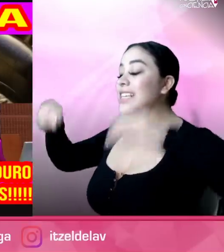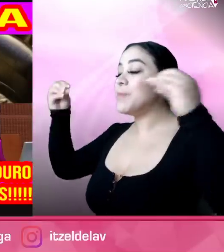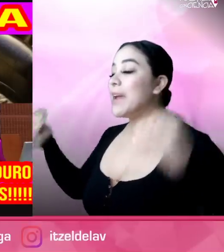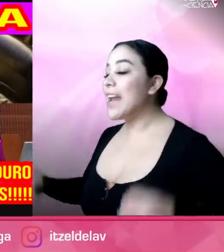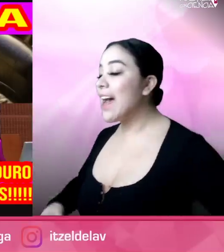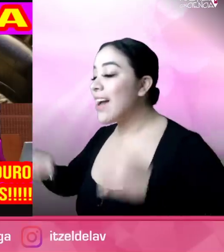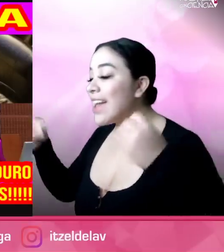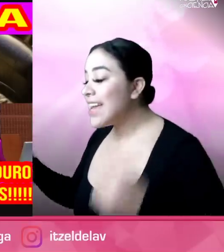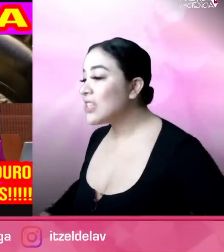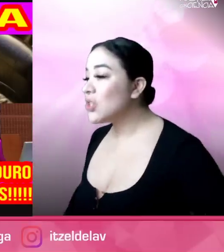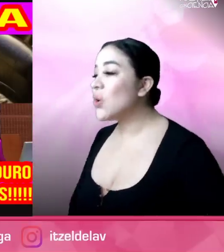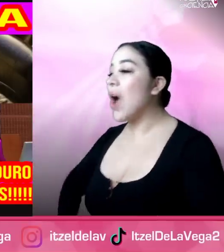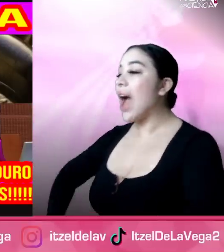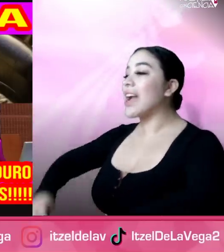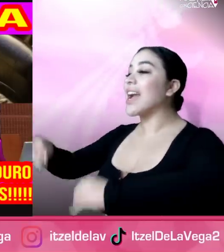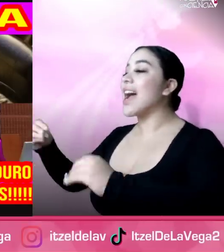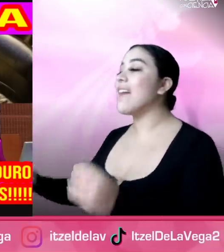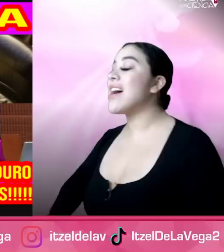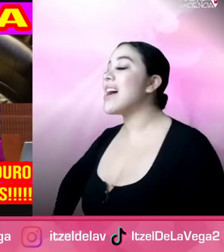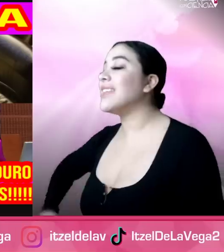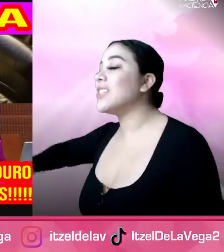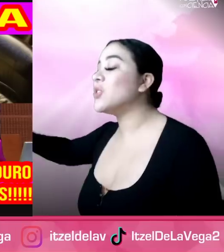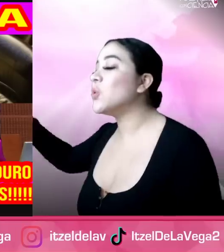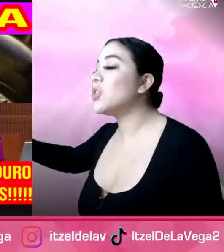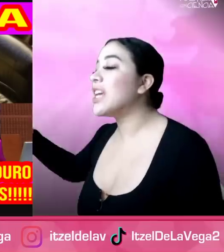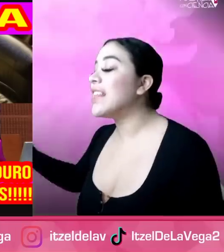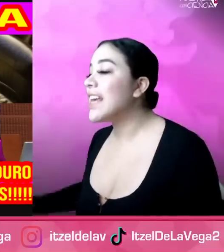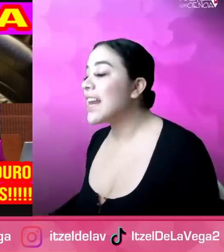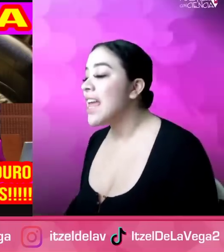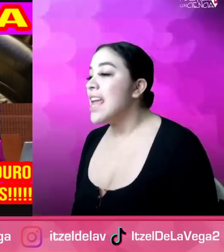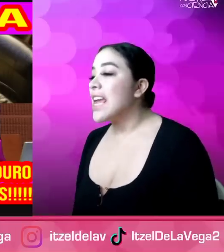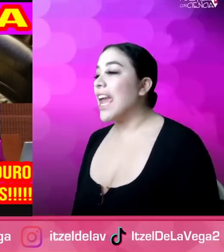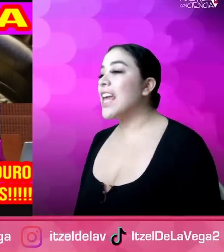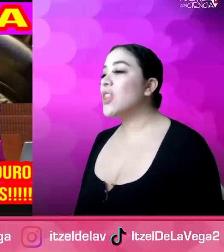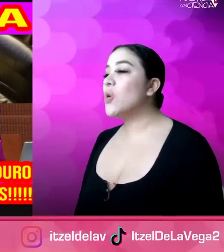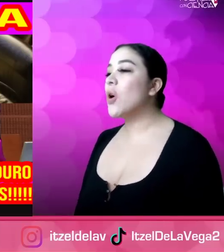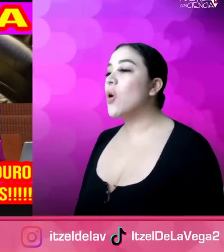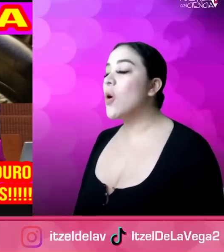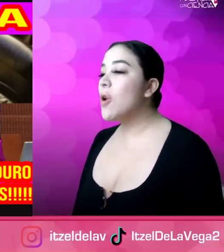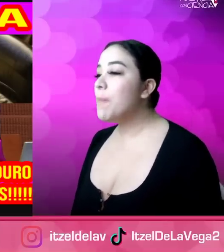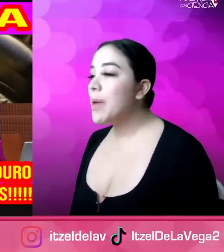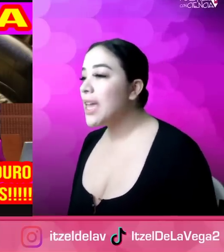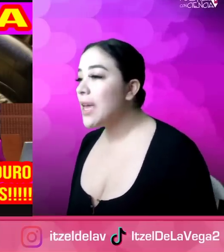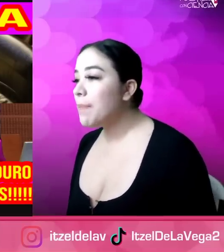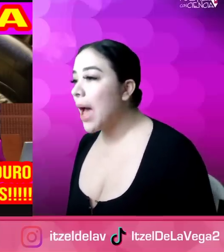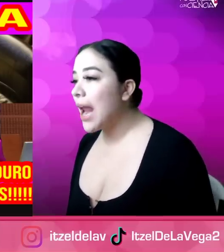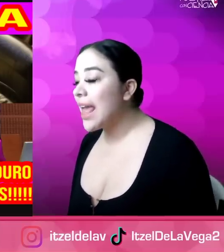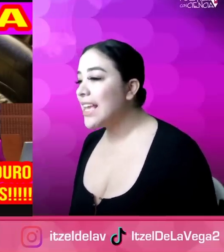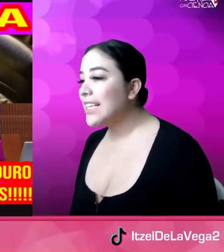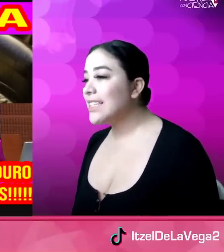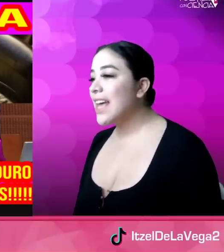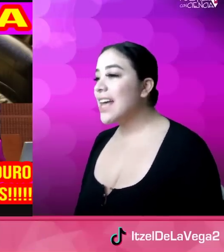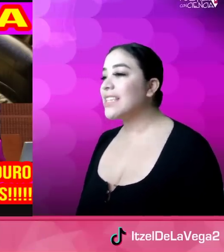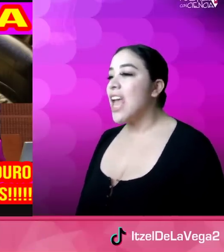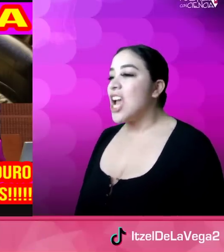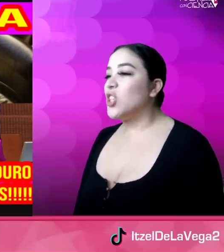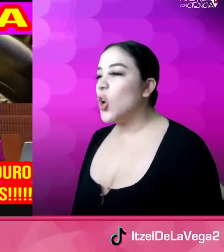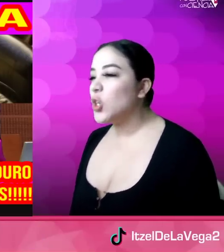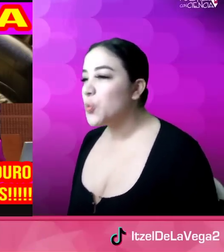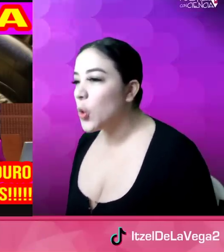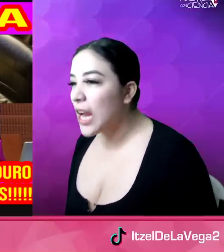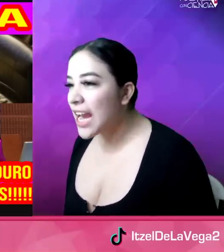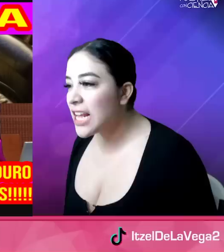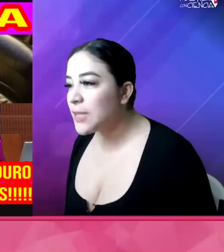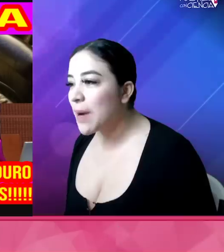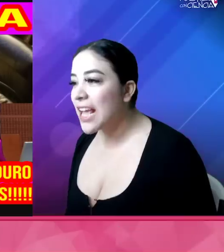Nadie se esperaba esto. Acaba de suceder. Qué duro golpe para estas